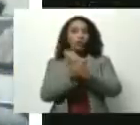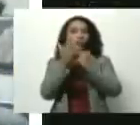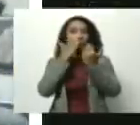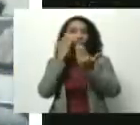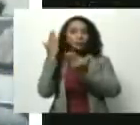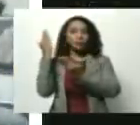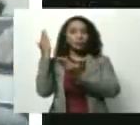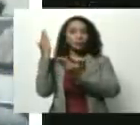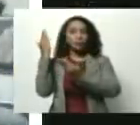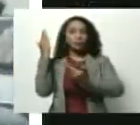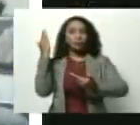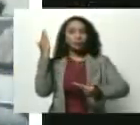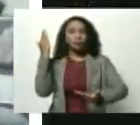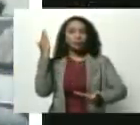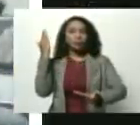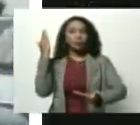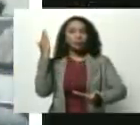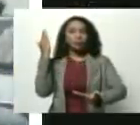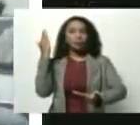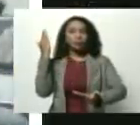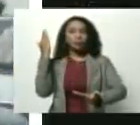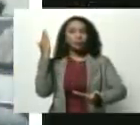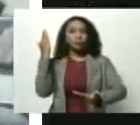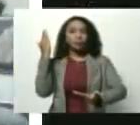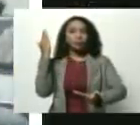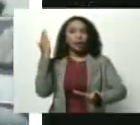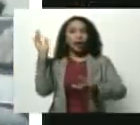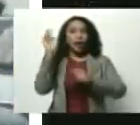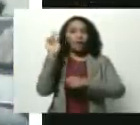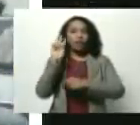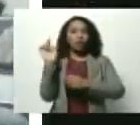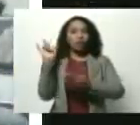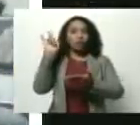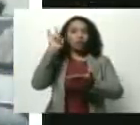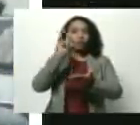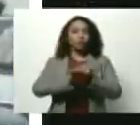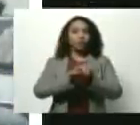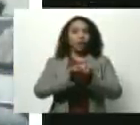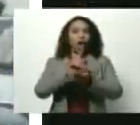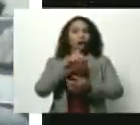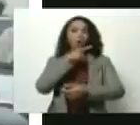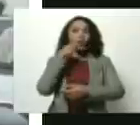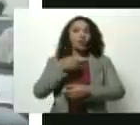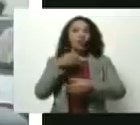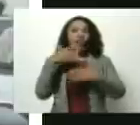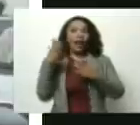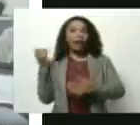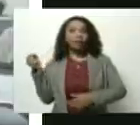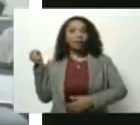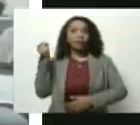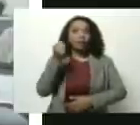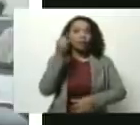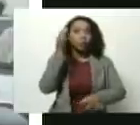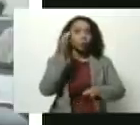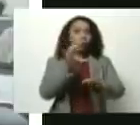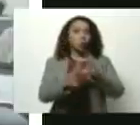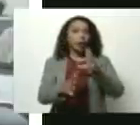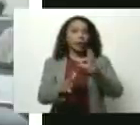pantalla de BTV, la llegada a Venezuela de un avión ruso, imagínense, que traía